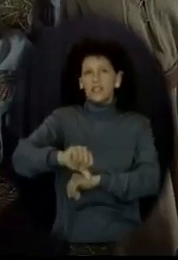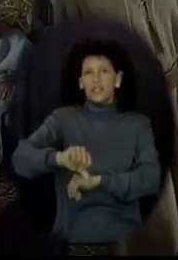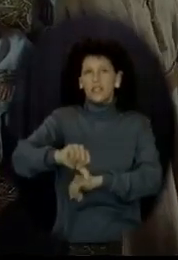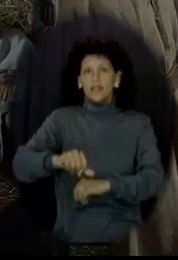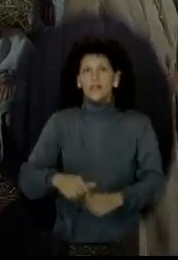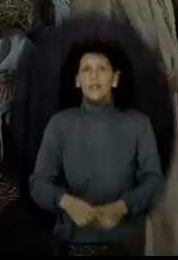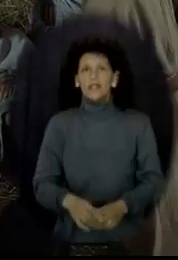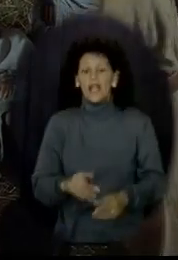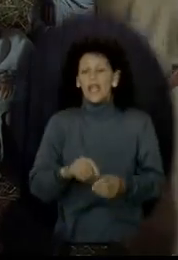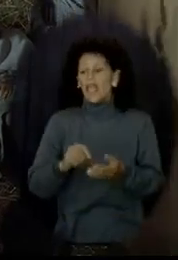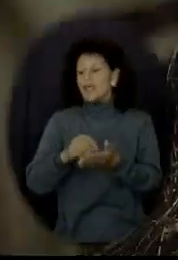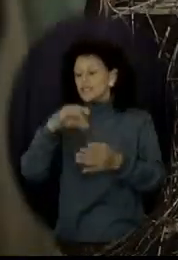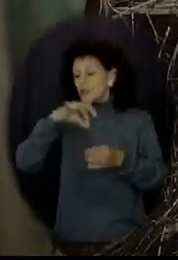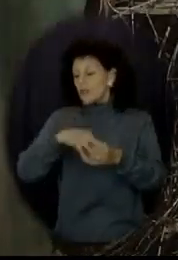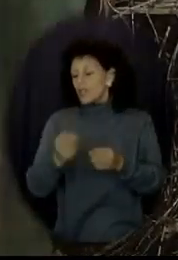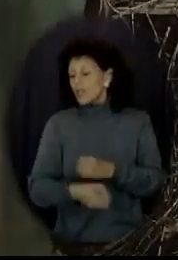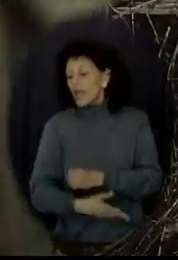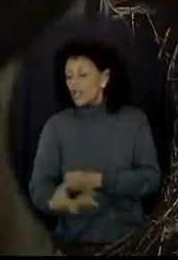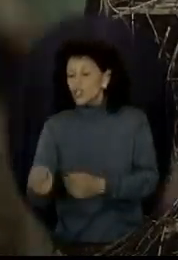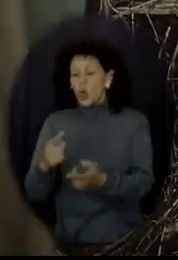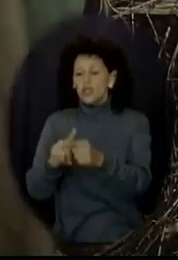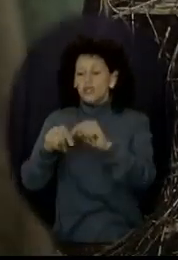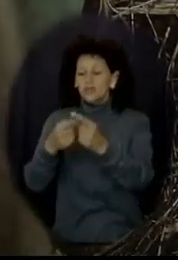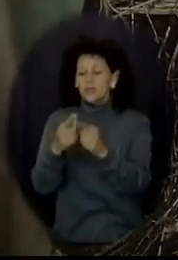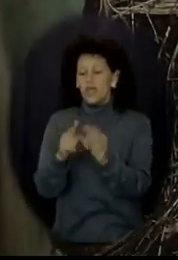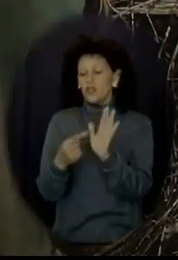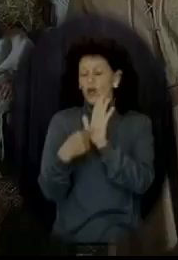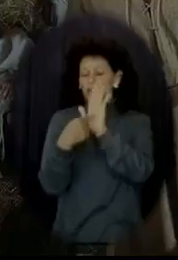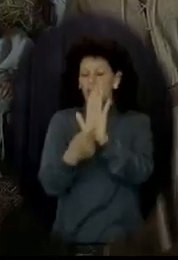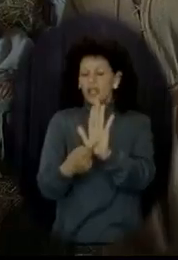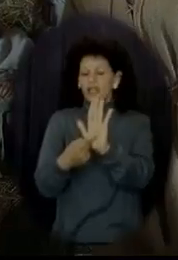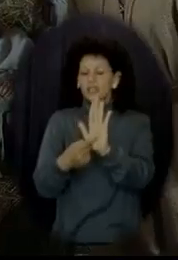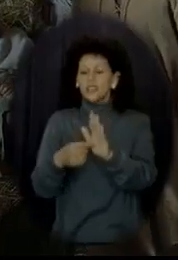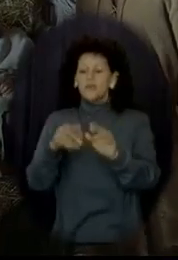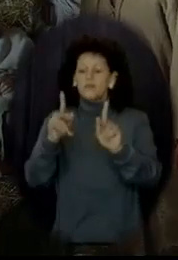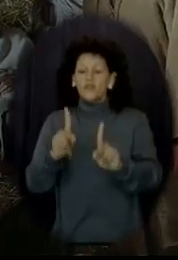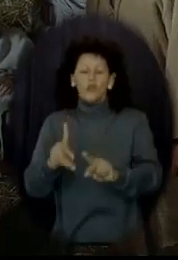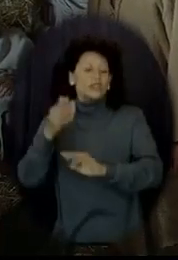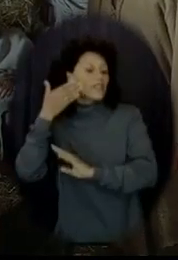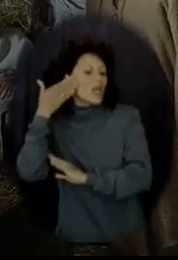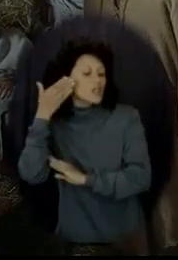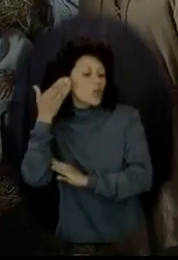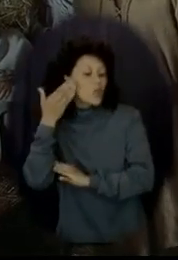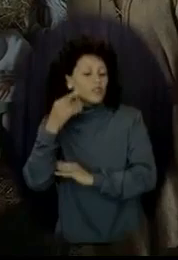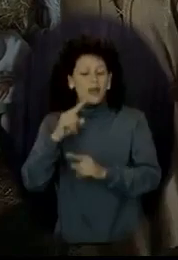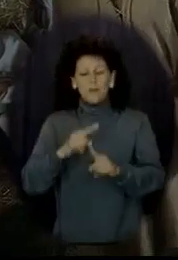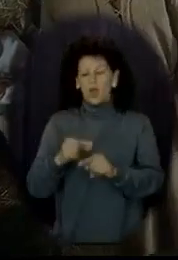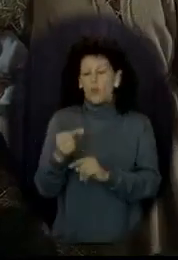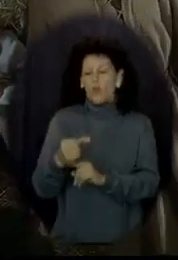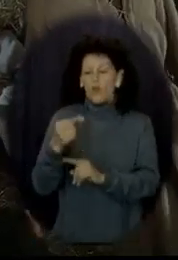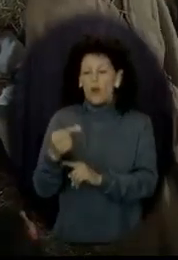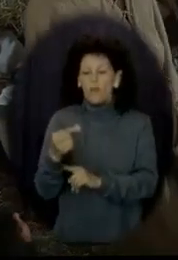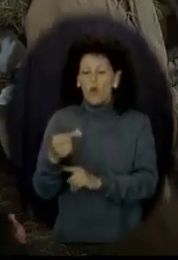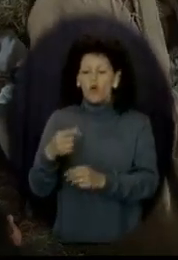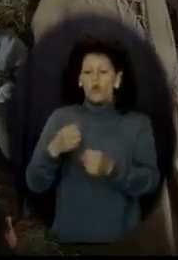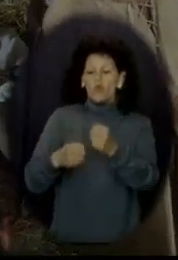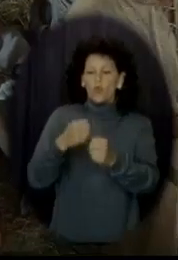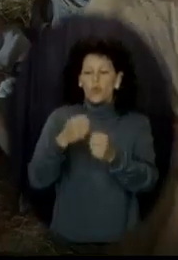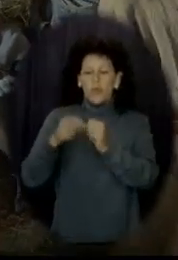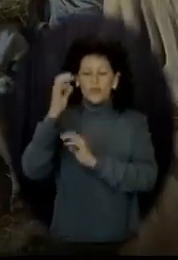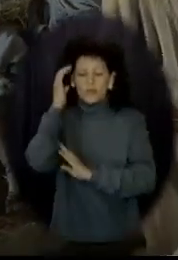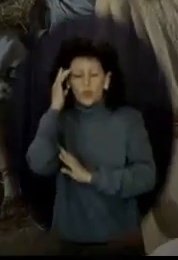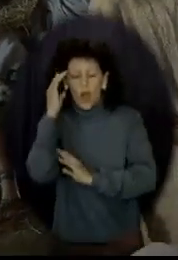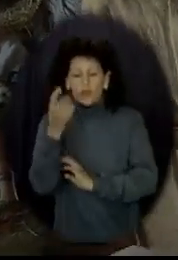fallan. La semilla que cayó entre espinos representa a los que escuchan. Pero las preocupaciones, las riquezas y los